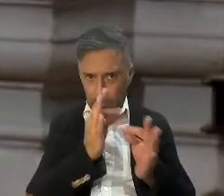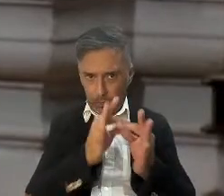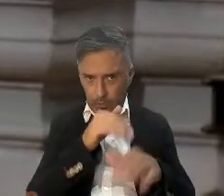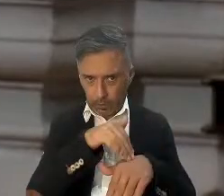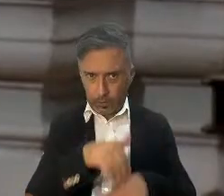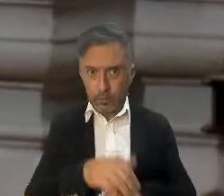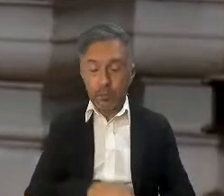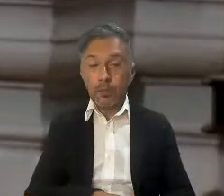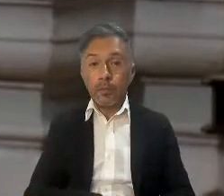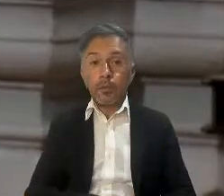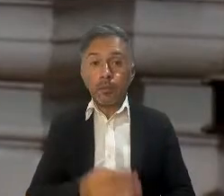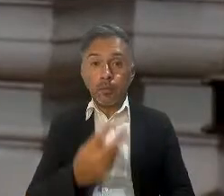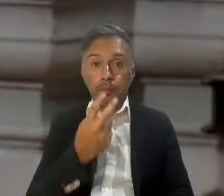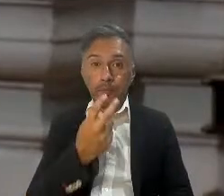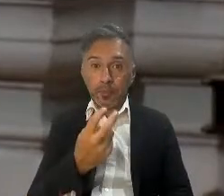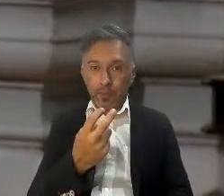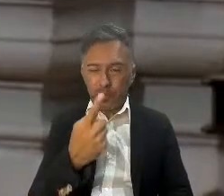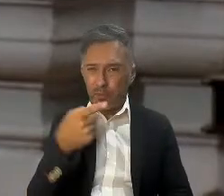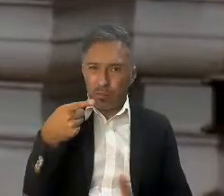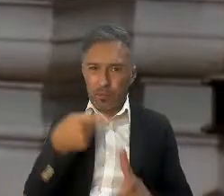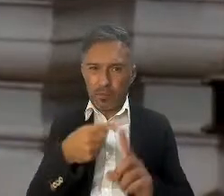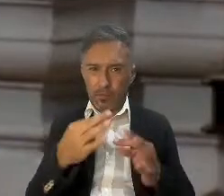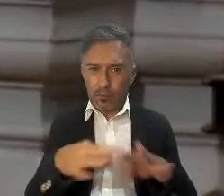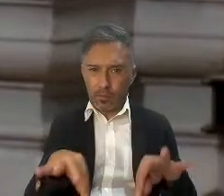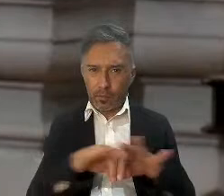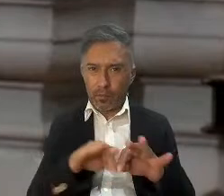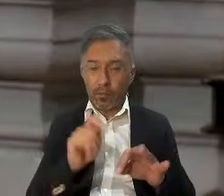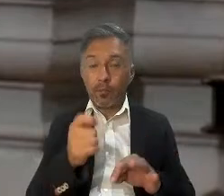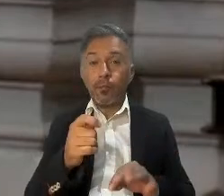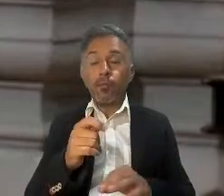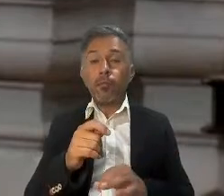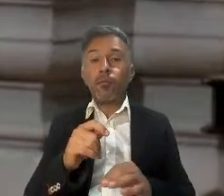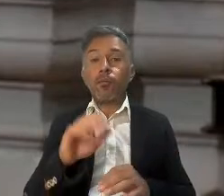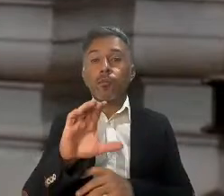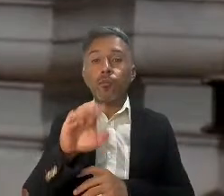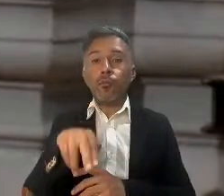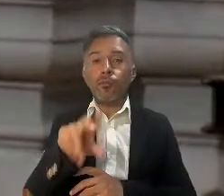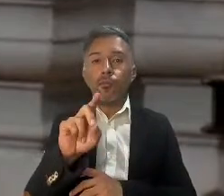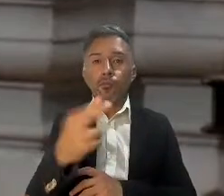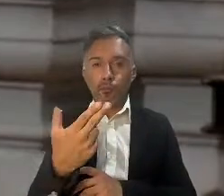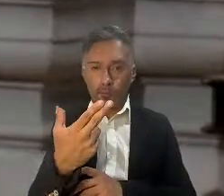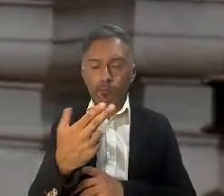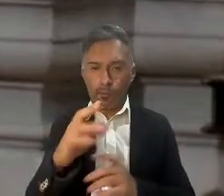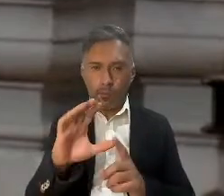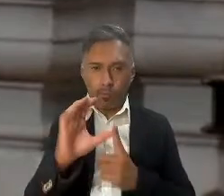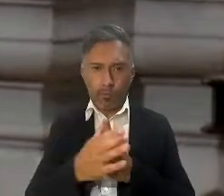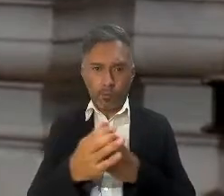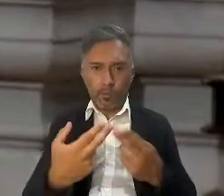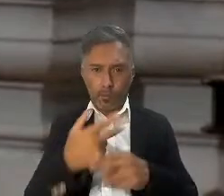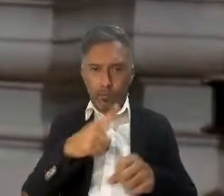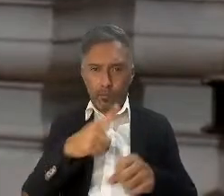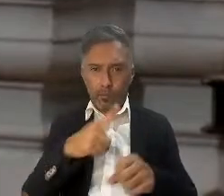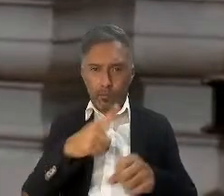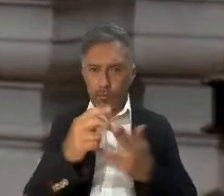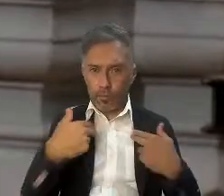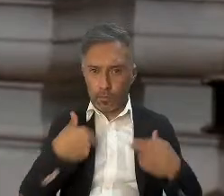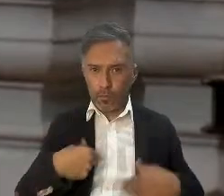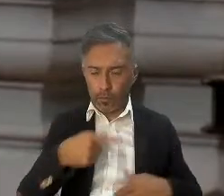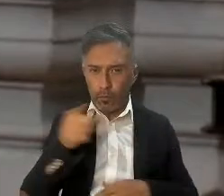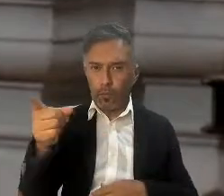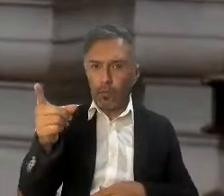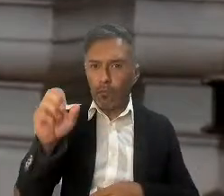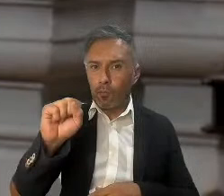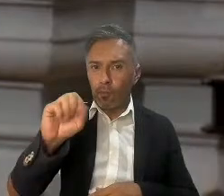es importante señalar que la Comisión Nacional de los Derechos Humanos promovió ante la suprema corte de justicia de la nación